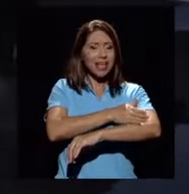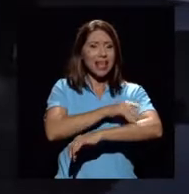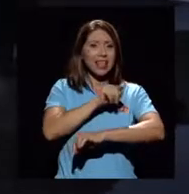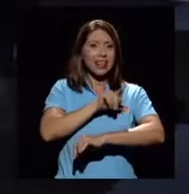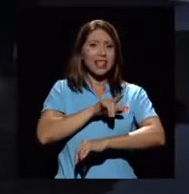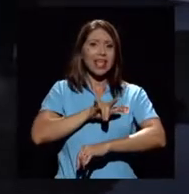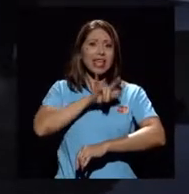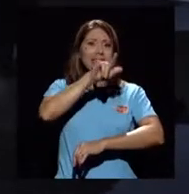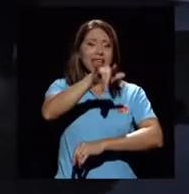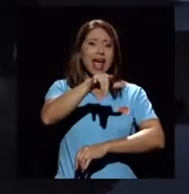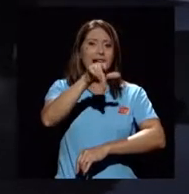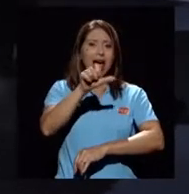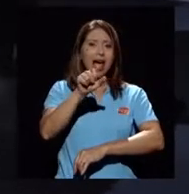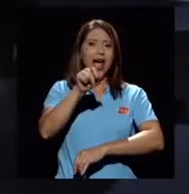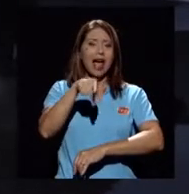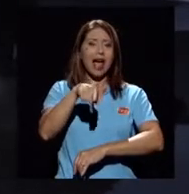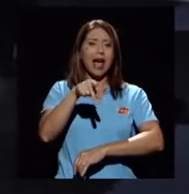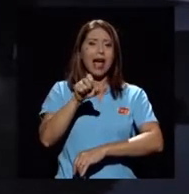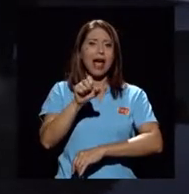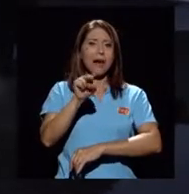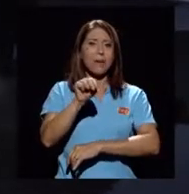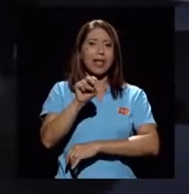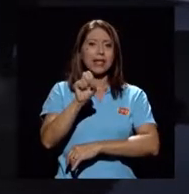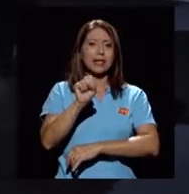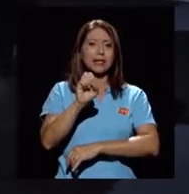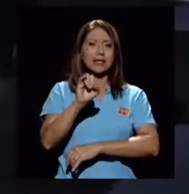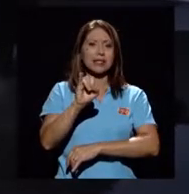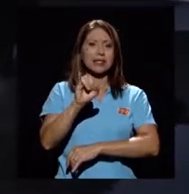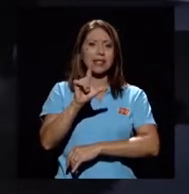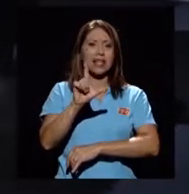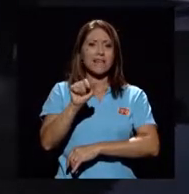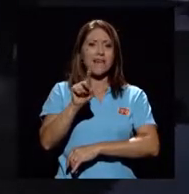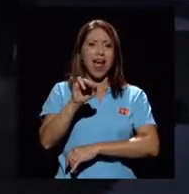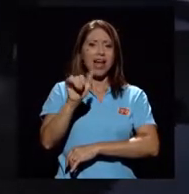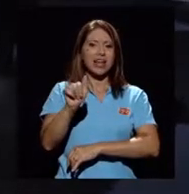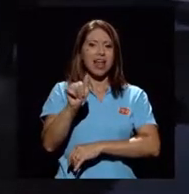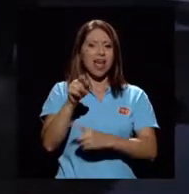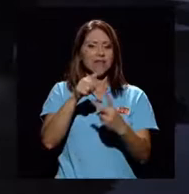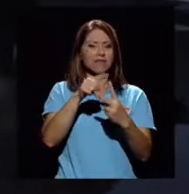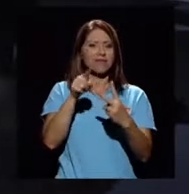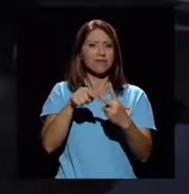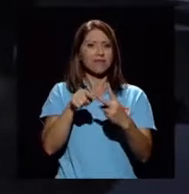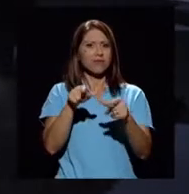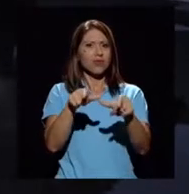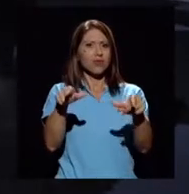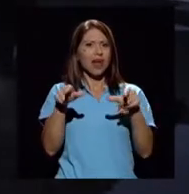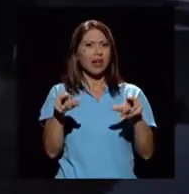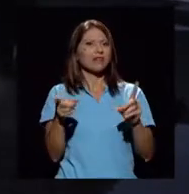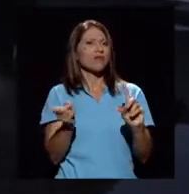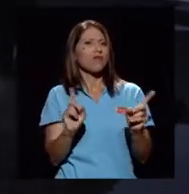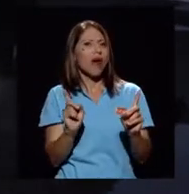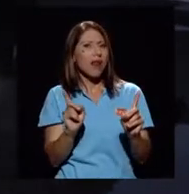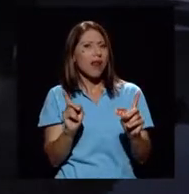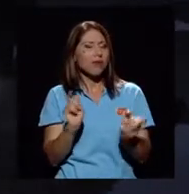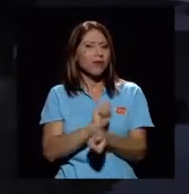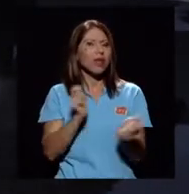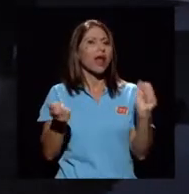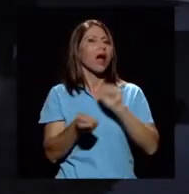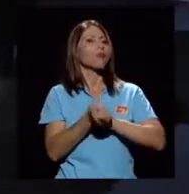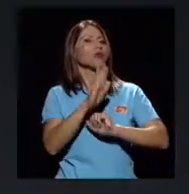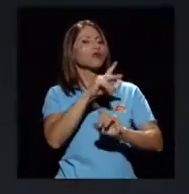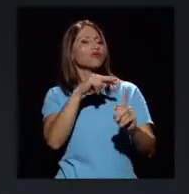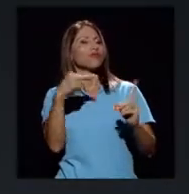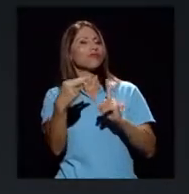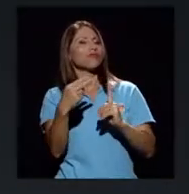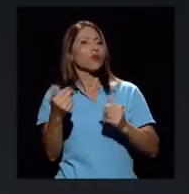Pensilvania y entonces no sé dónde Se se dio la cambiaron vuelta. los caminos o no se cambiaron, a la larga fue un